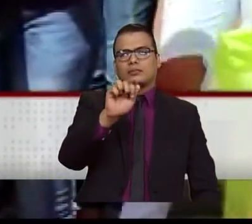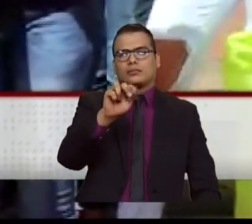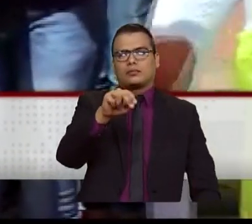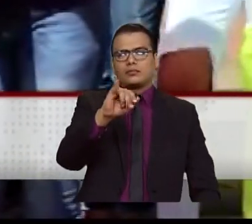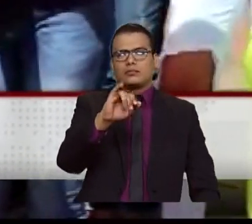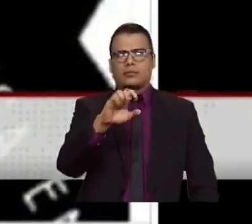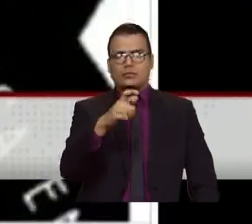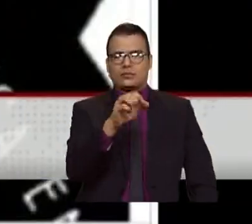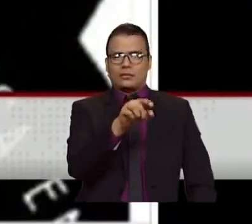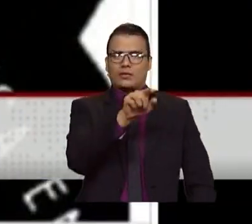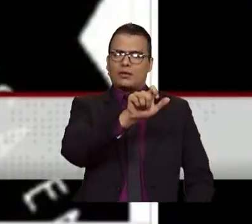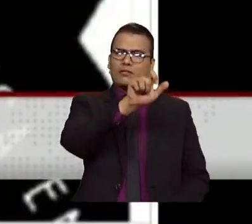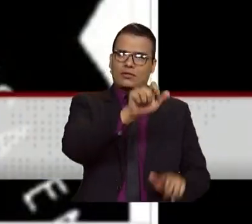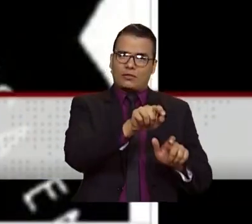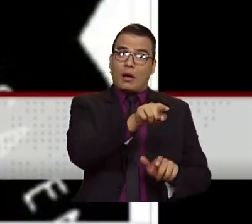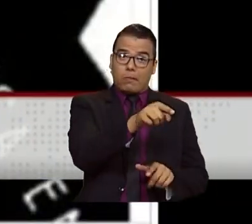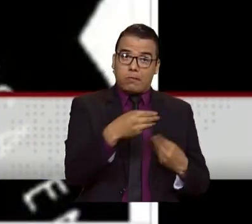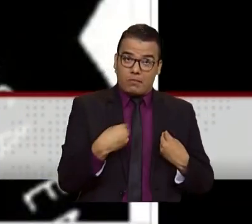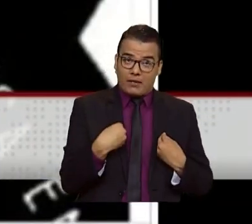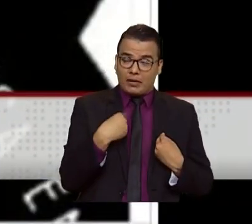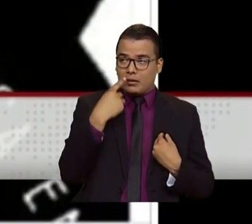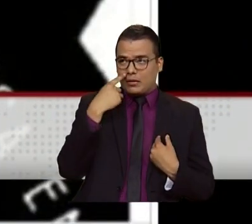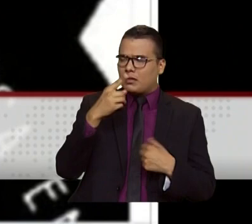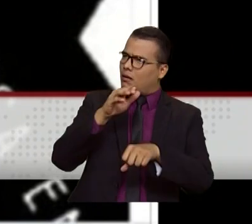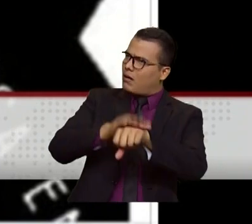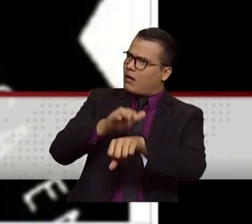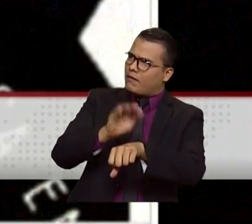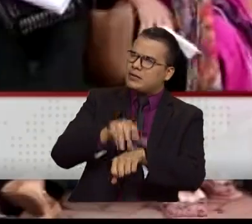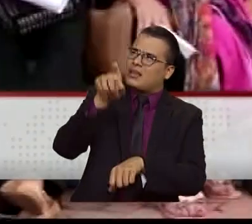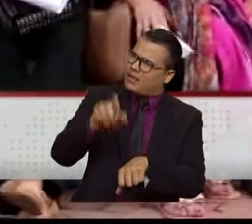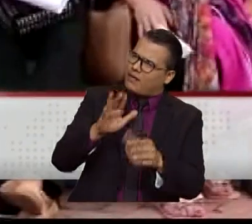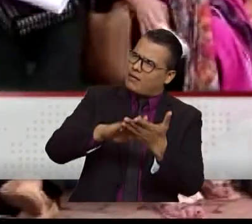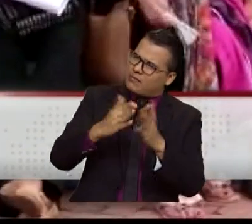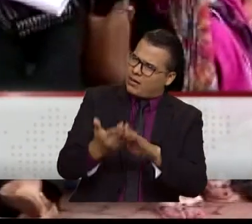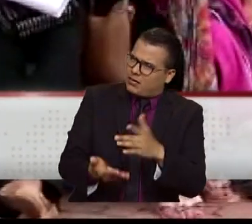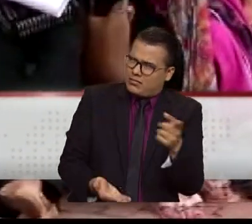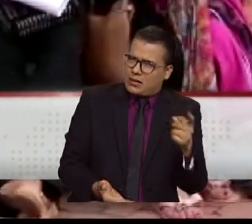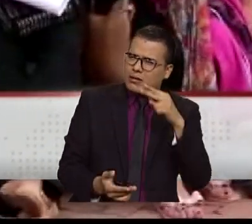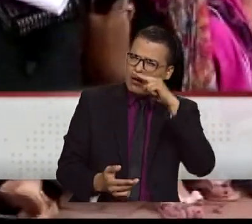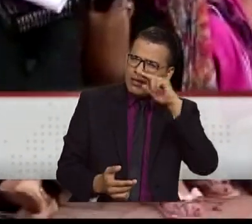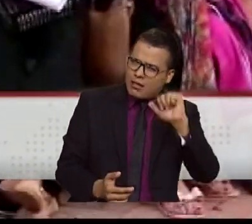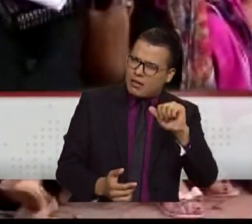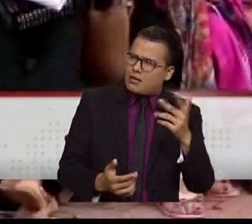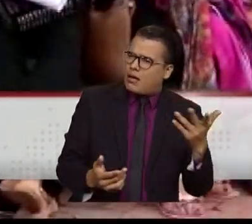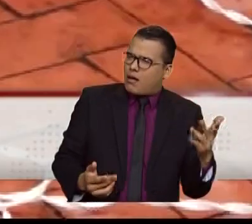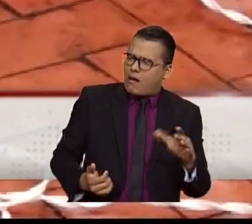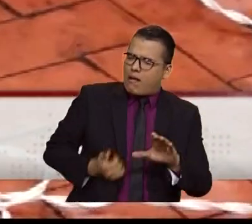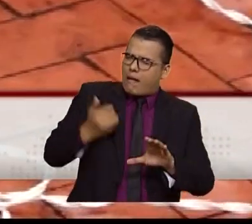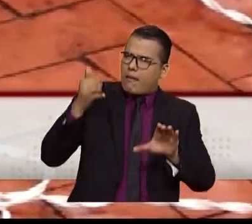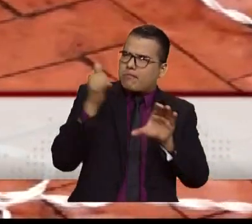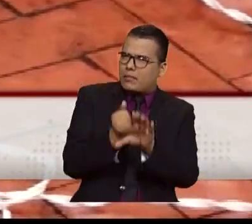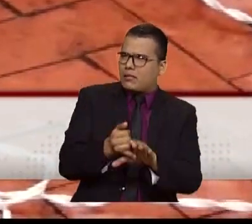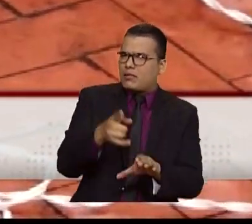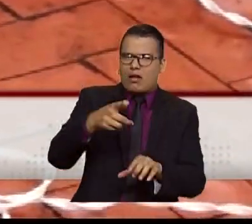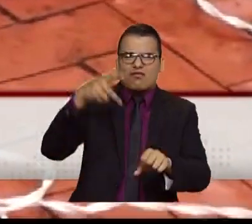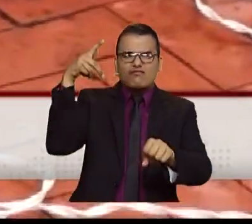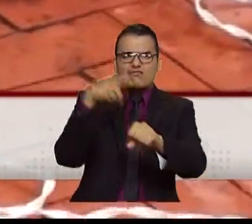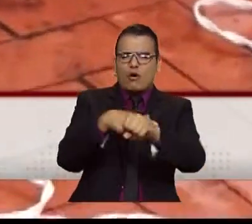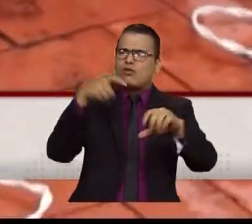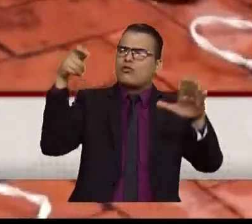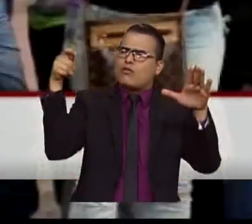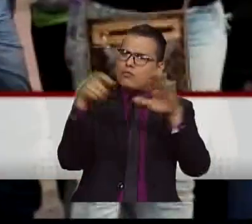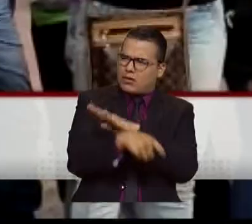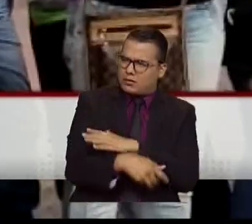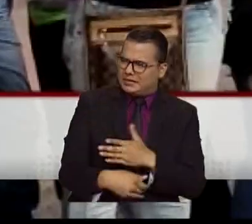compañeros y amigos de la niña karen andrea bernal de 12 años de edad hoy sigue pidiendo justicia y que el crimen de esta menor de la comunidad